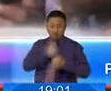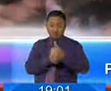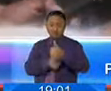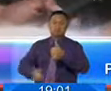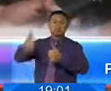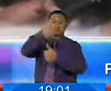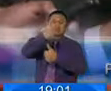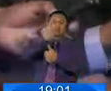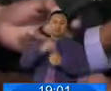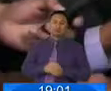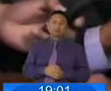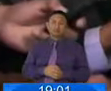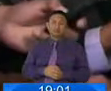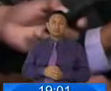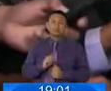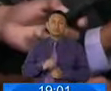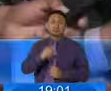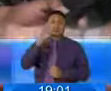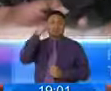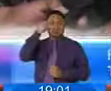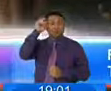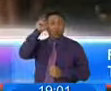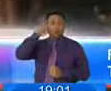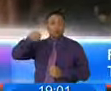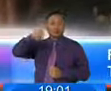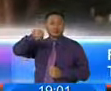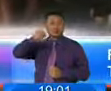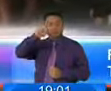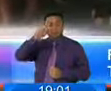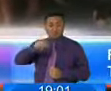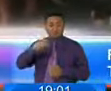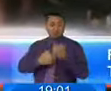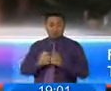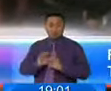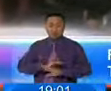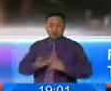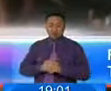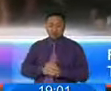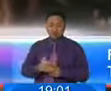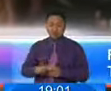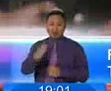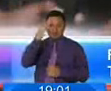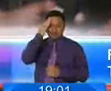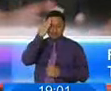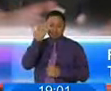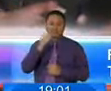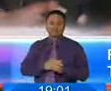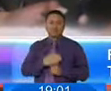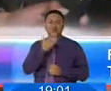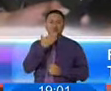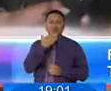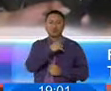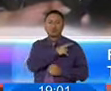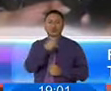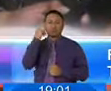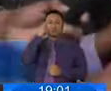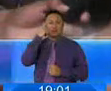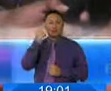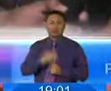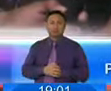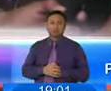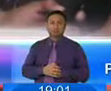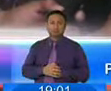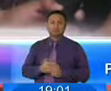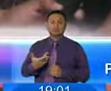fuero. Desde la óptica de Yalc, aquí no existe delito y cree saber de dónde sale todo. Esto viene producto